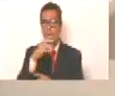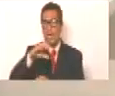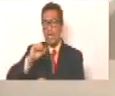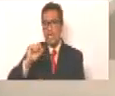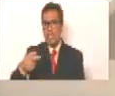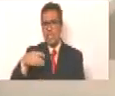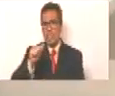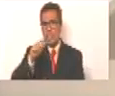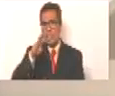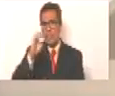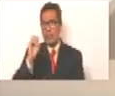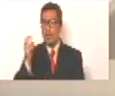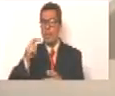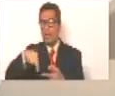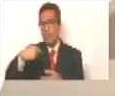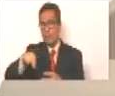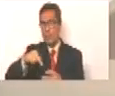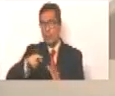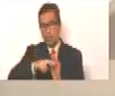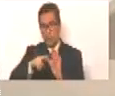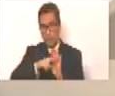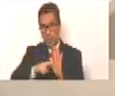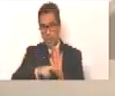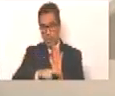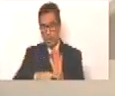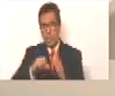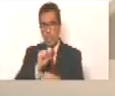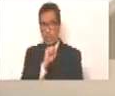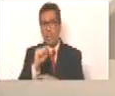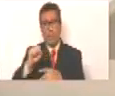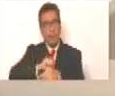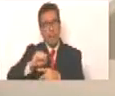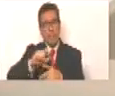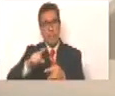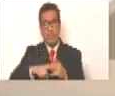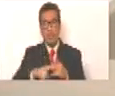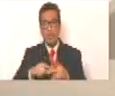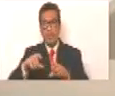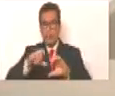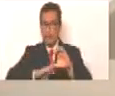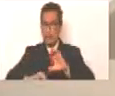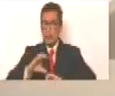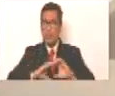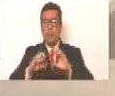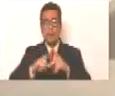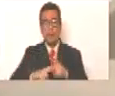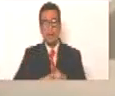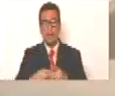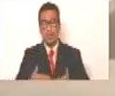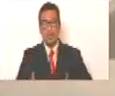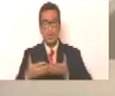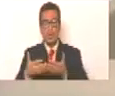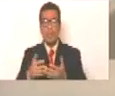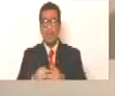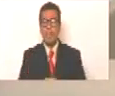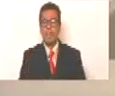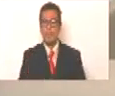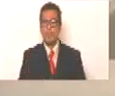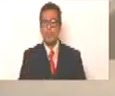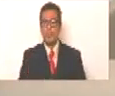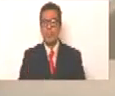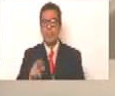a normas que contemplan condiciones ambientales, sociales, técnicas y científicas que regulan el otorgamiento de una